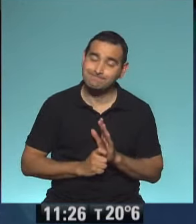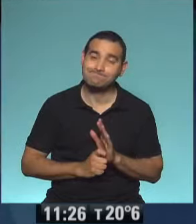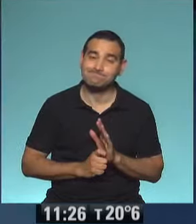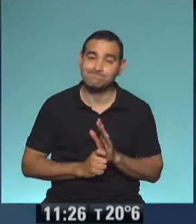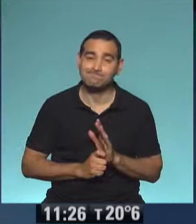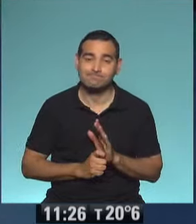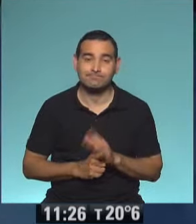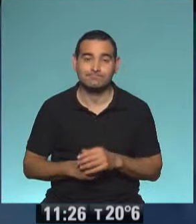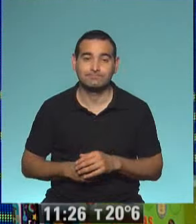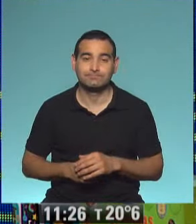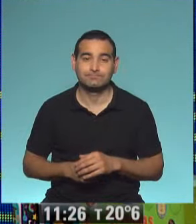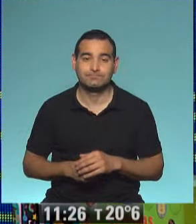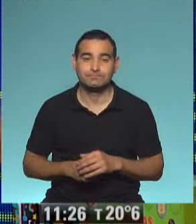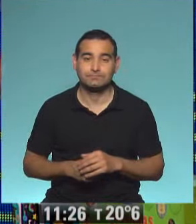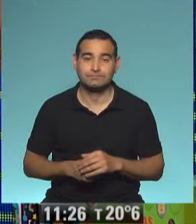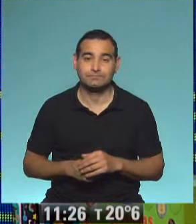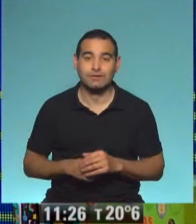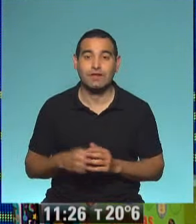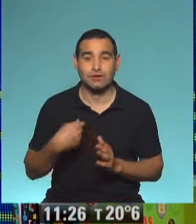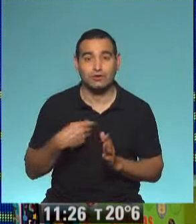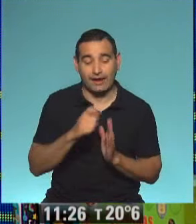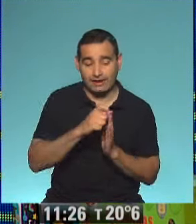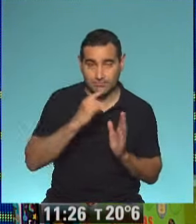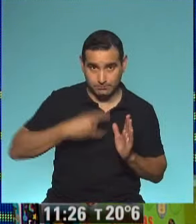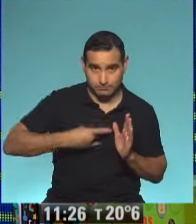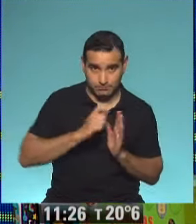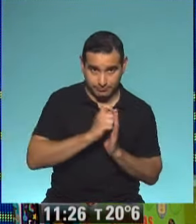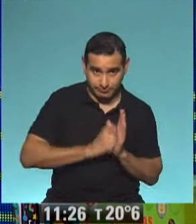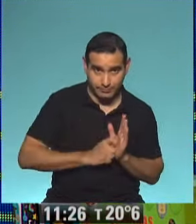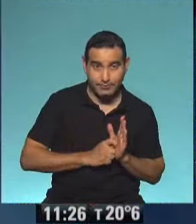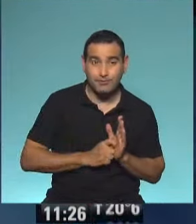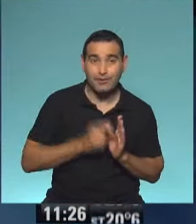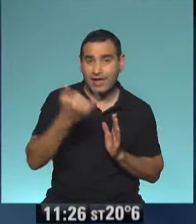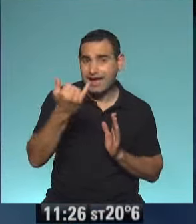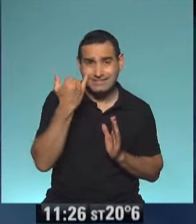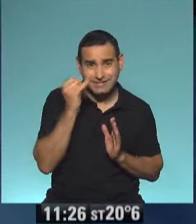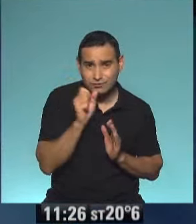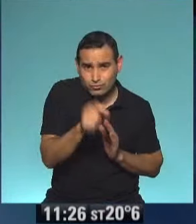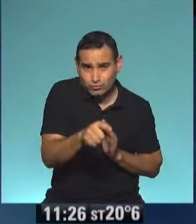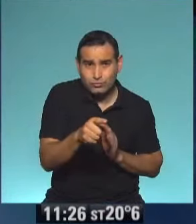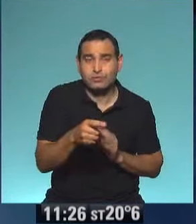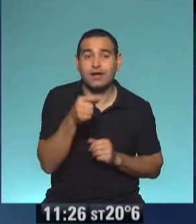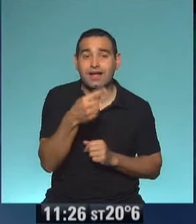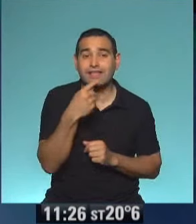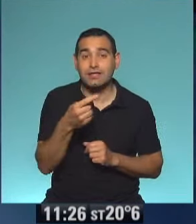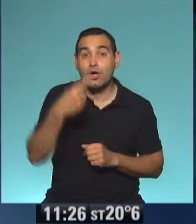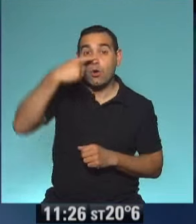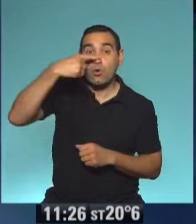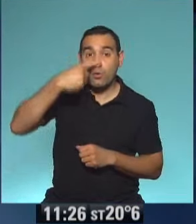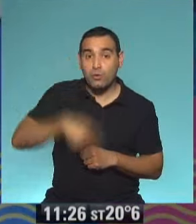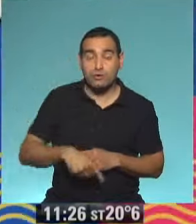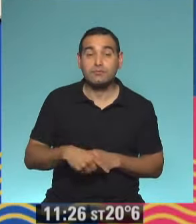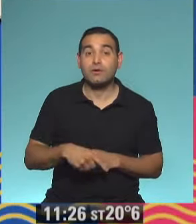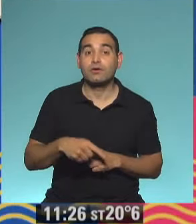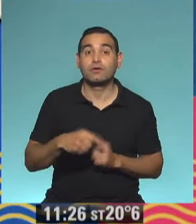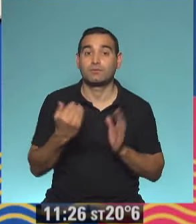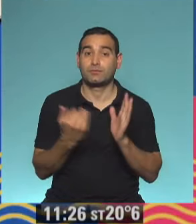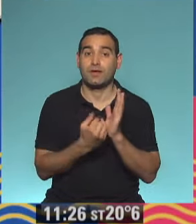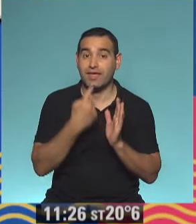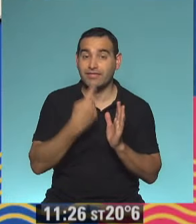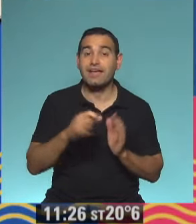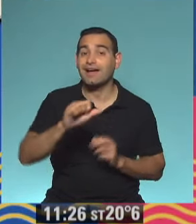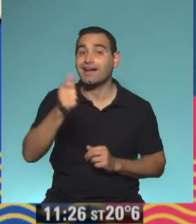pasaba en nuestro tablero. También, nosotros escribimos nuestras propias reglas, pero este, por ejemplo, tiene las suyas también. Y acá claro. Dice que, por ejemplo, en el último, la última regla dice, gana